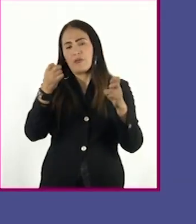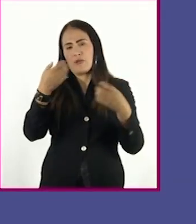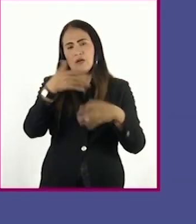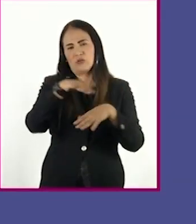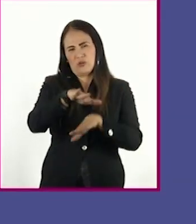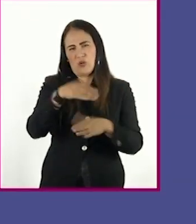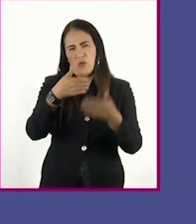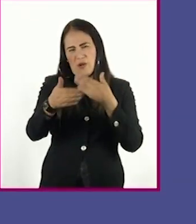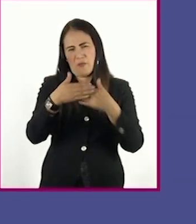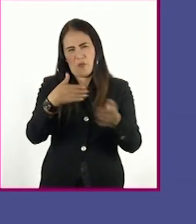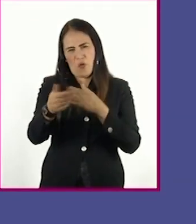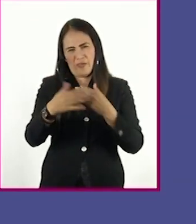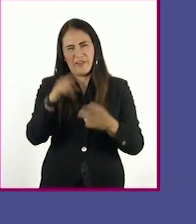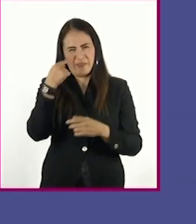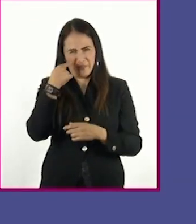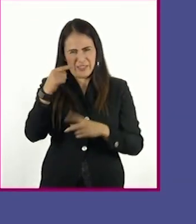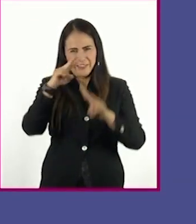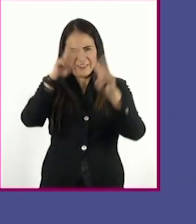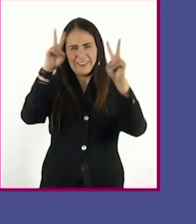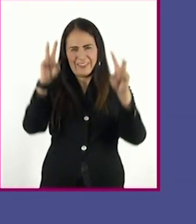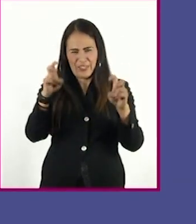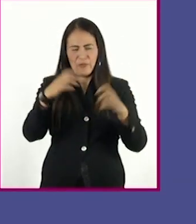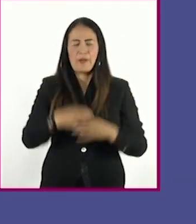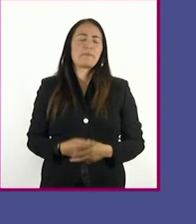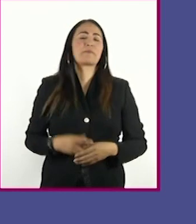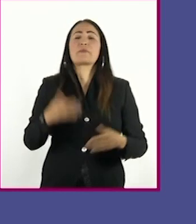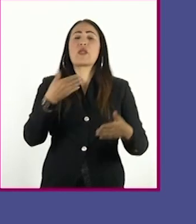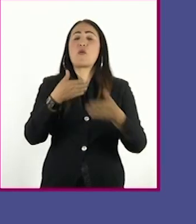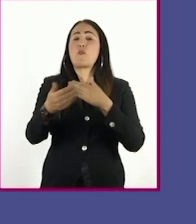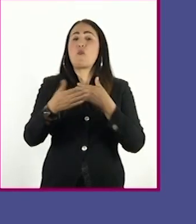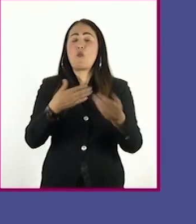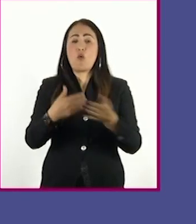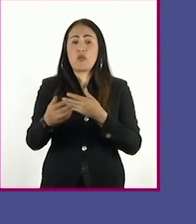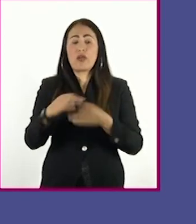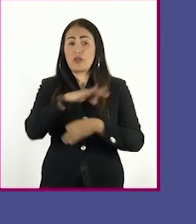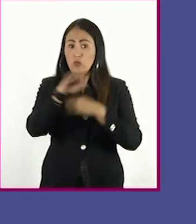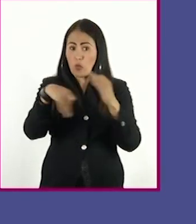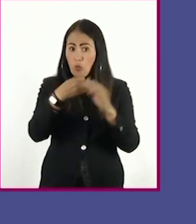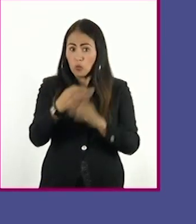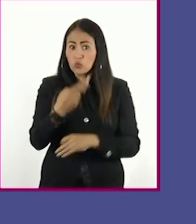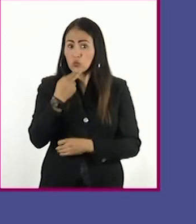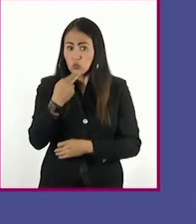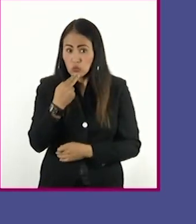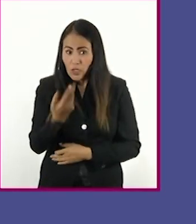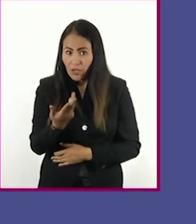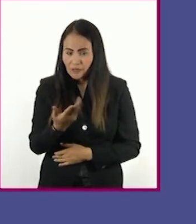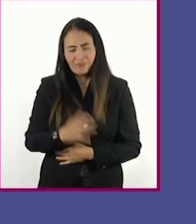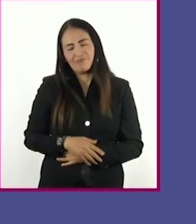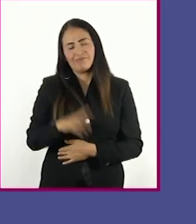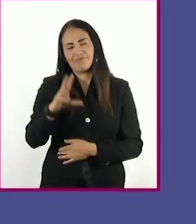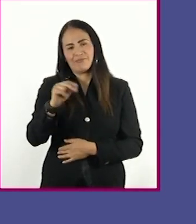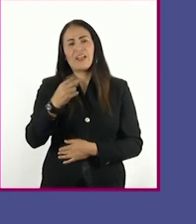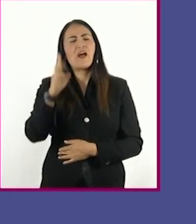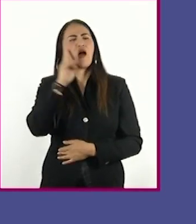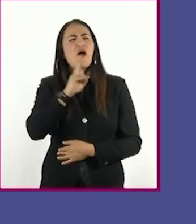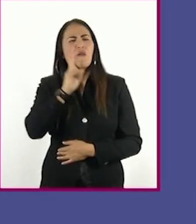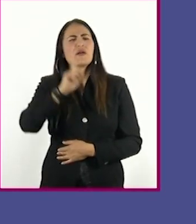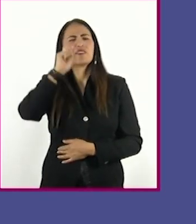Mira el título que encontré. La moda no es para todo mundo. Y a ver, ¿qué dice?